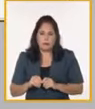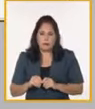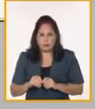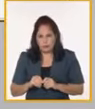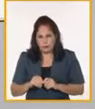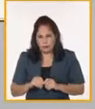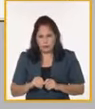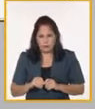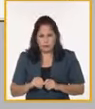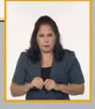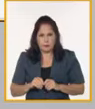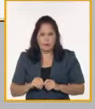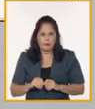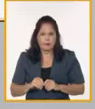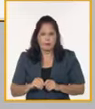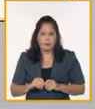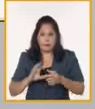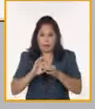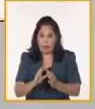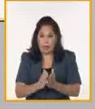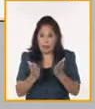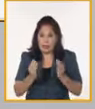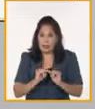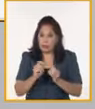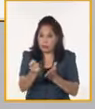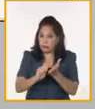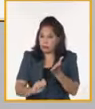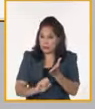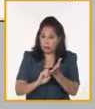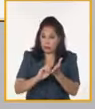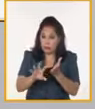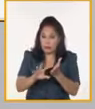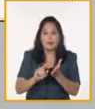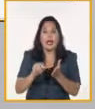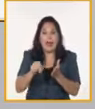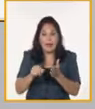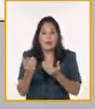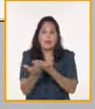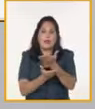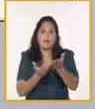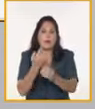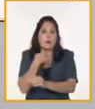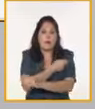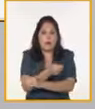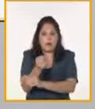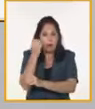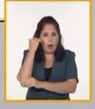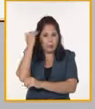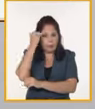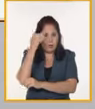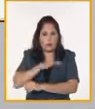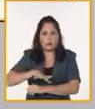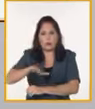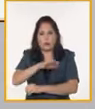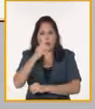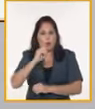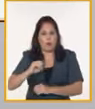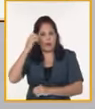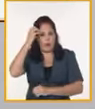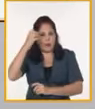públicas emitidas en la gaceta hemos venido teniendo intercambios de capacitación con todos los organismos los